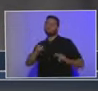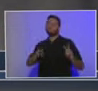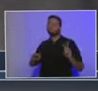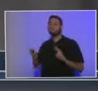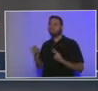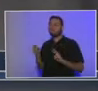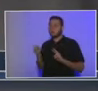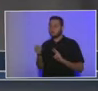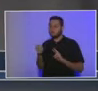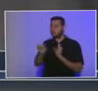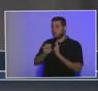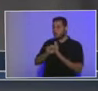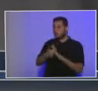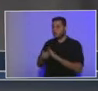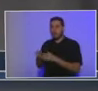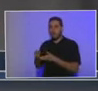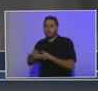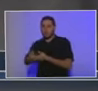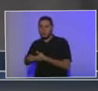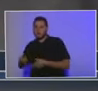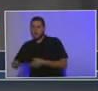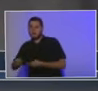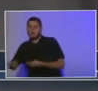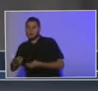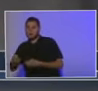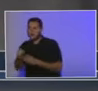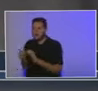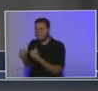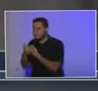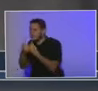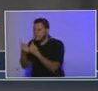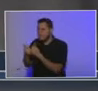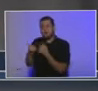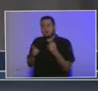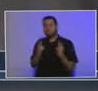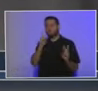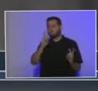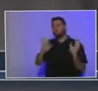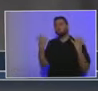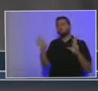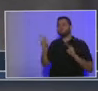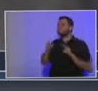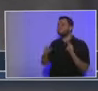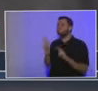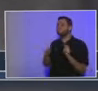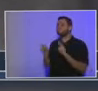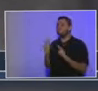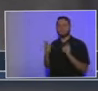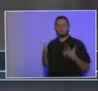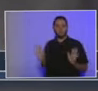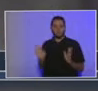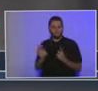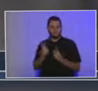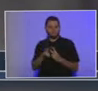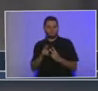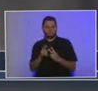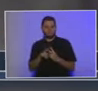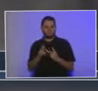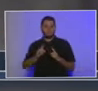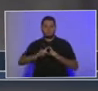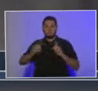está apostando, y pasiva pues sencillamente que es mero espectador. Pero para uno ser espectador tiene que tener la intención de